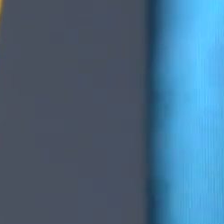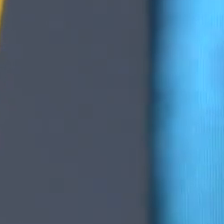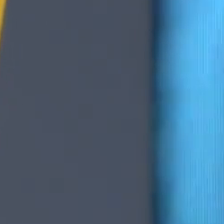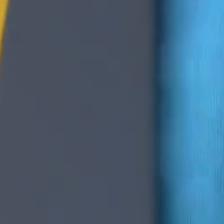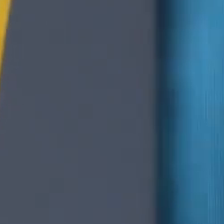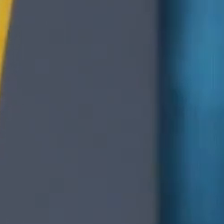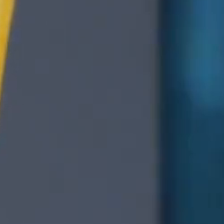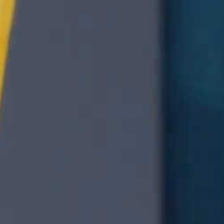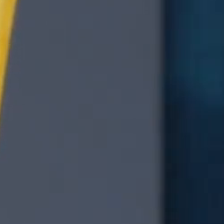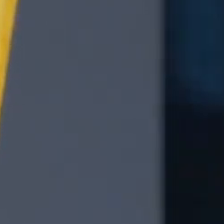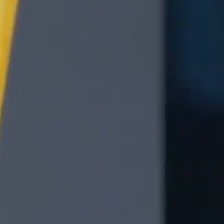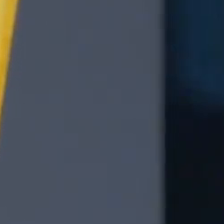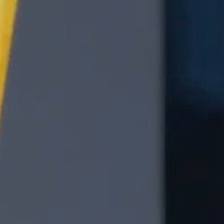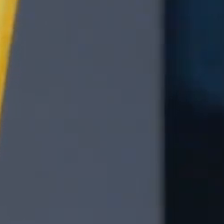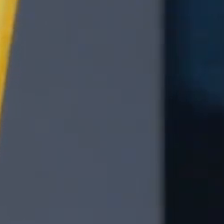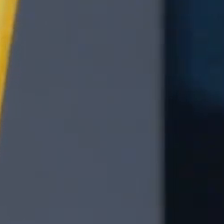cuerda con trigo